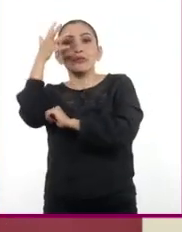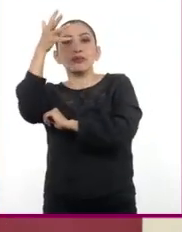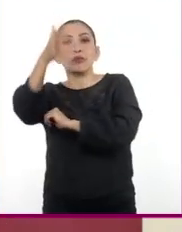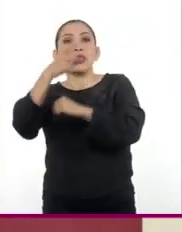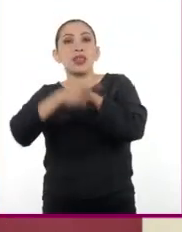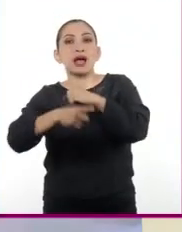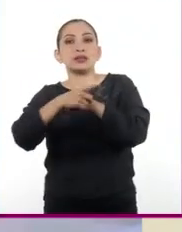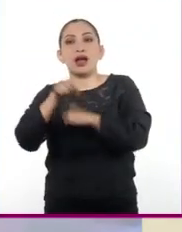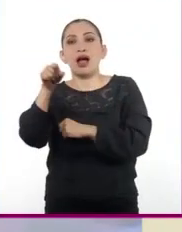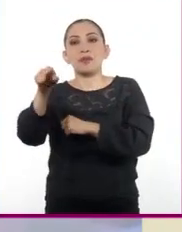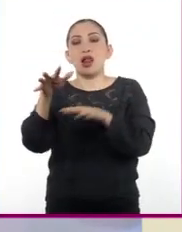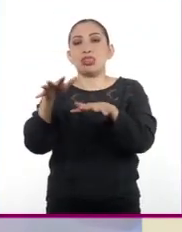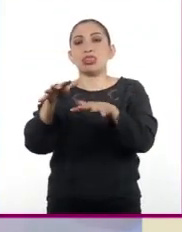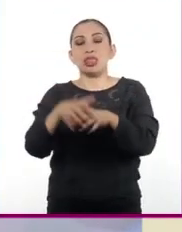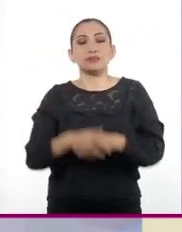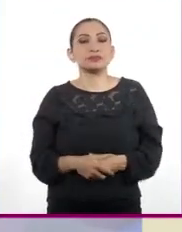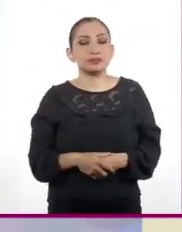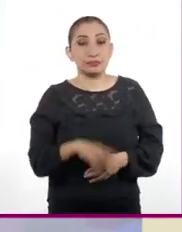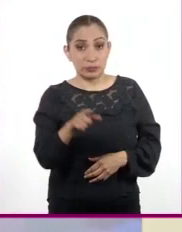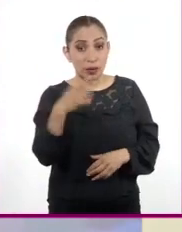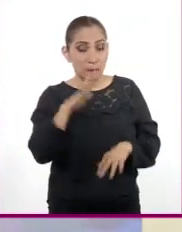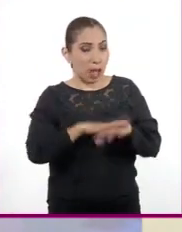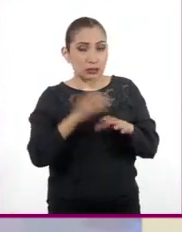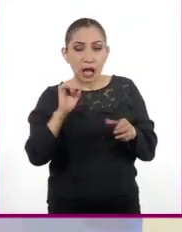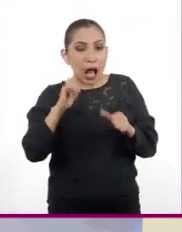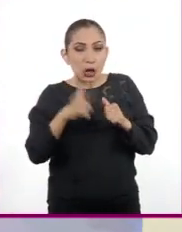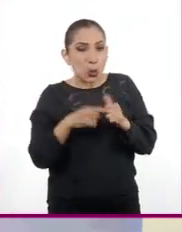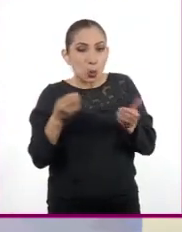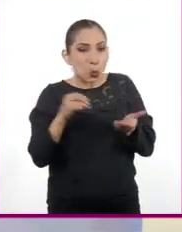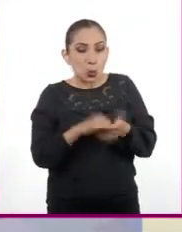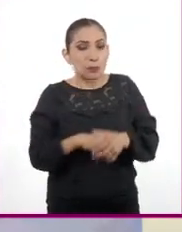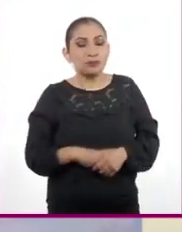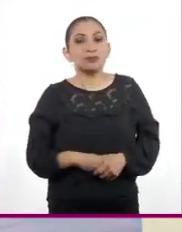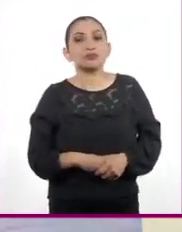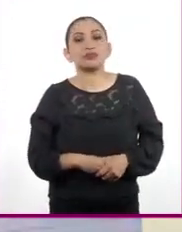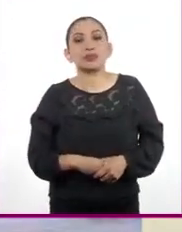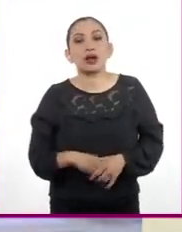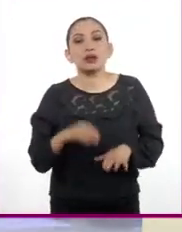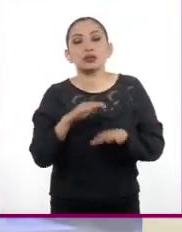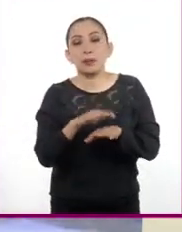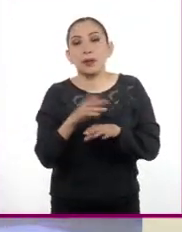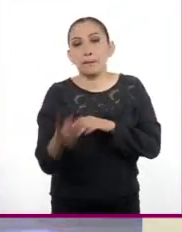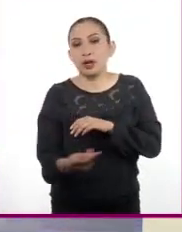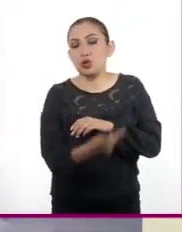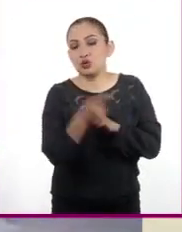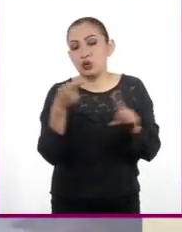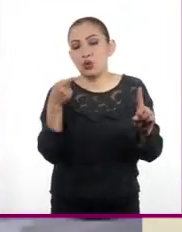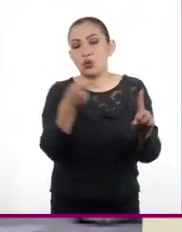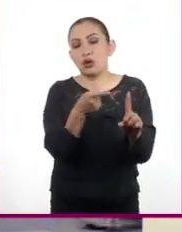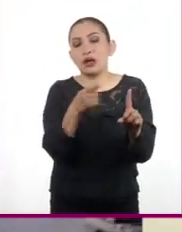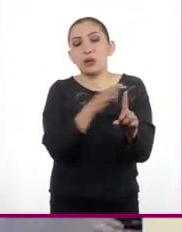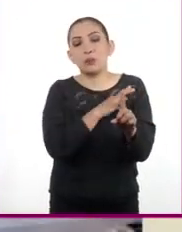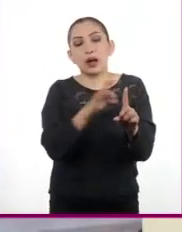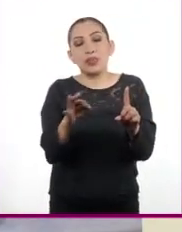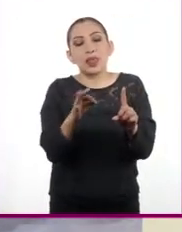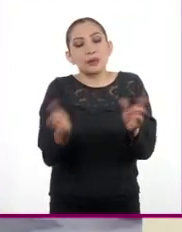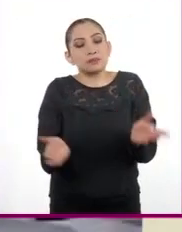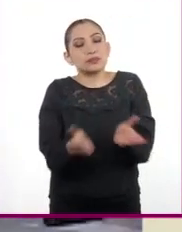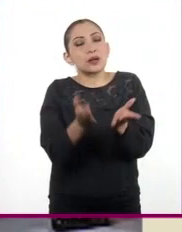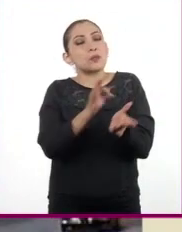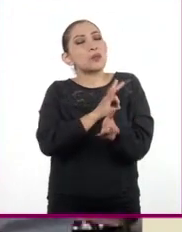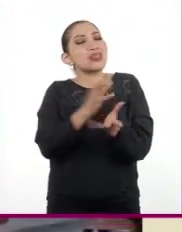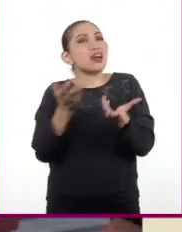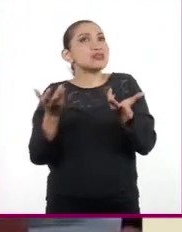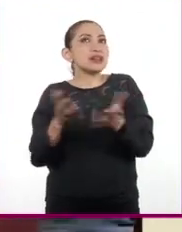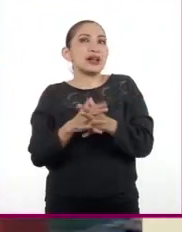repercusión social. Maestro, ¿le gustaría agregar algo? Bueno, con relación a la pregunta específica de qué puede promover, me parece que puede